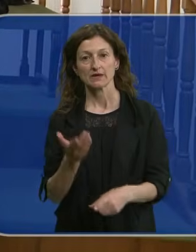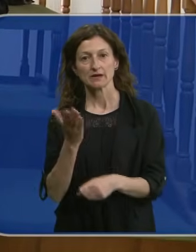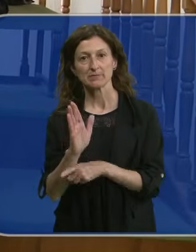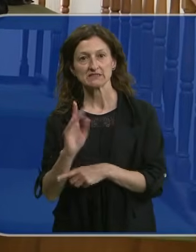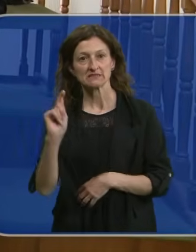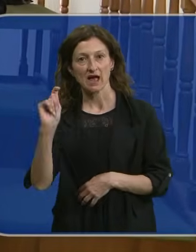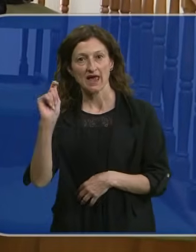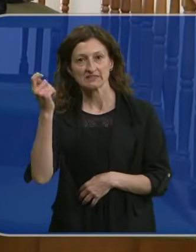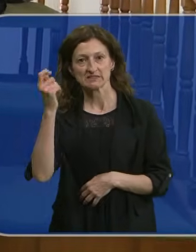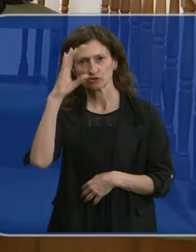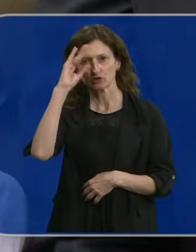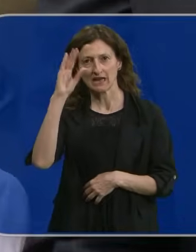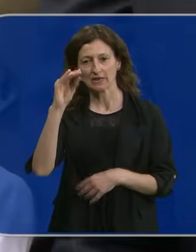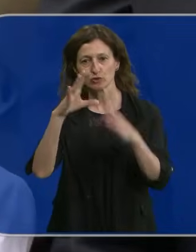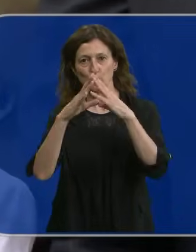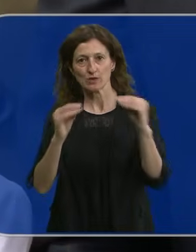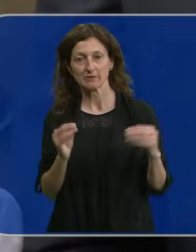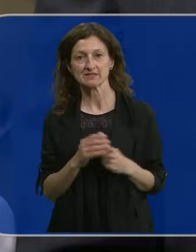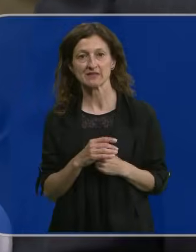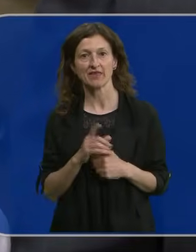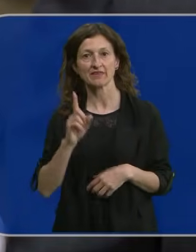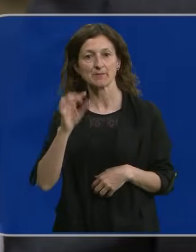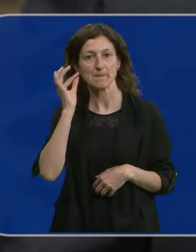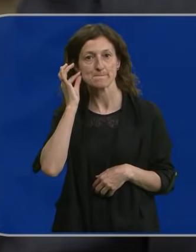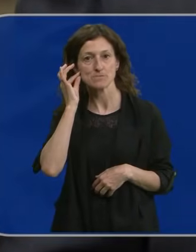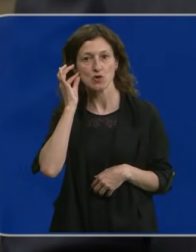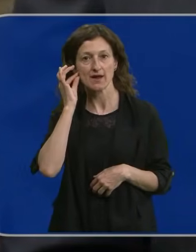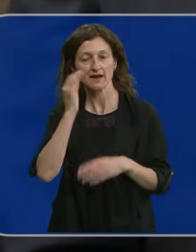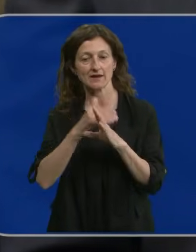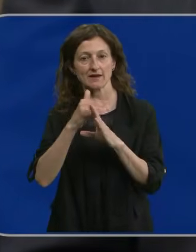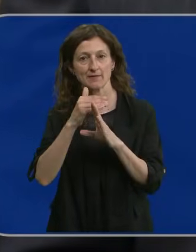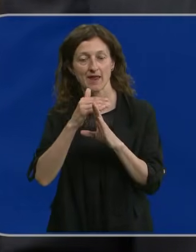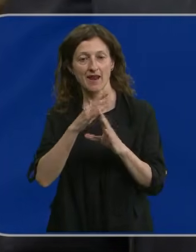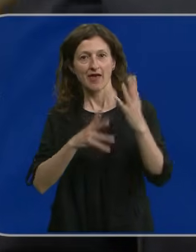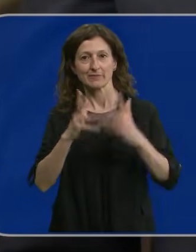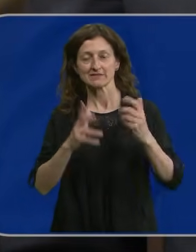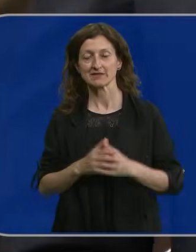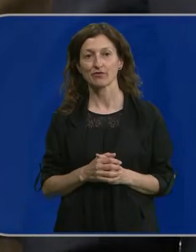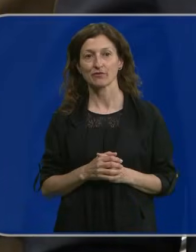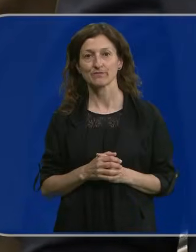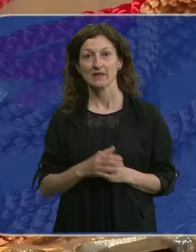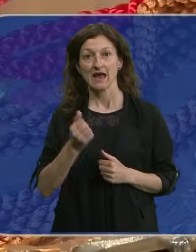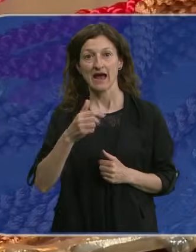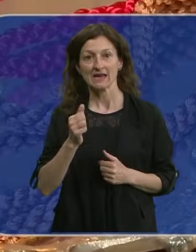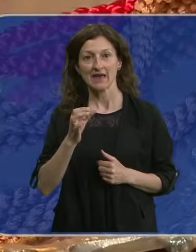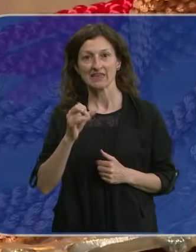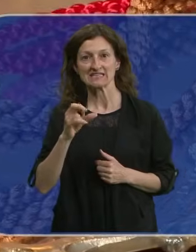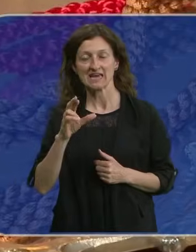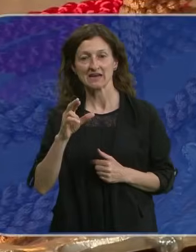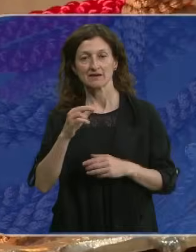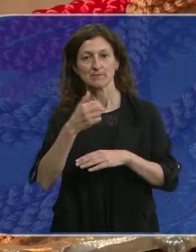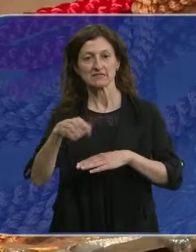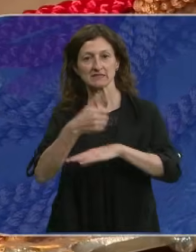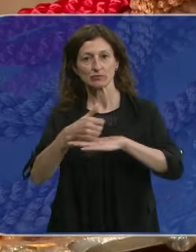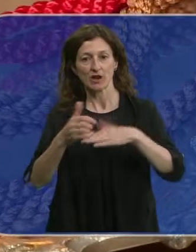Representa el éxito y el talento de la universidad y la conquista de la mujer de las cotas más altas en la administración. Ana del Ser, presidenta del Tribunal